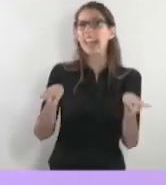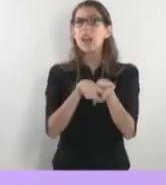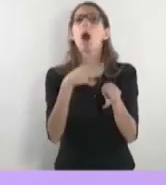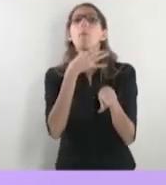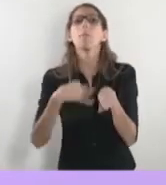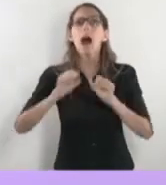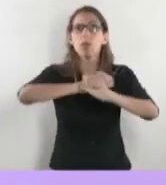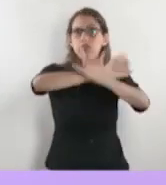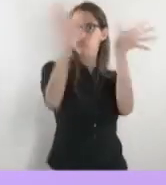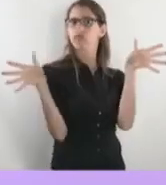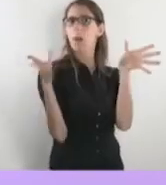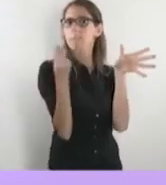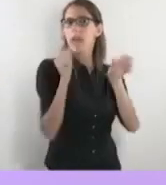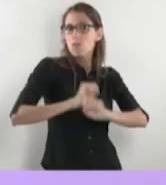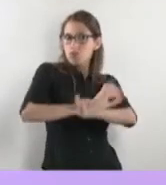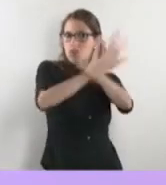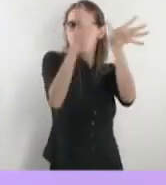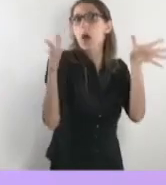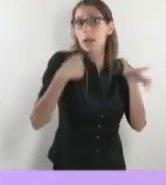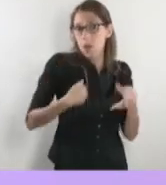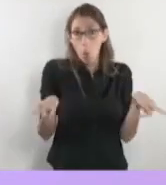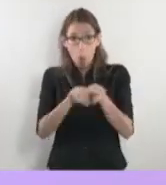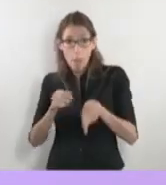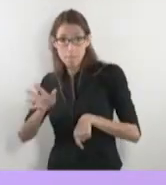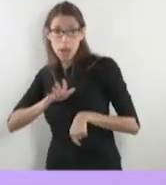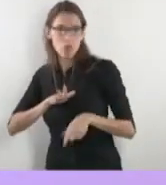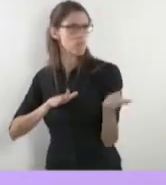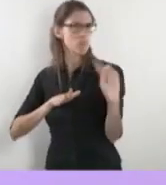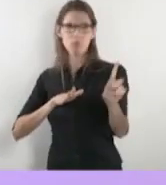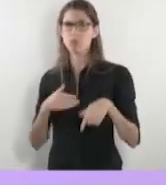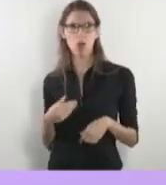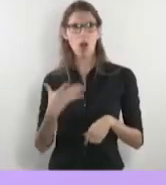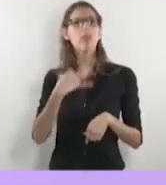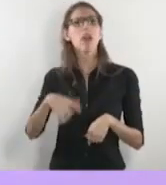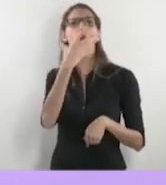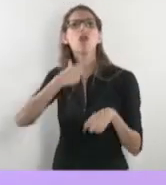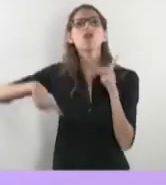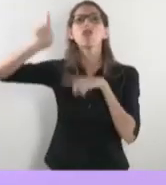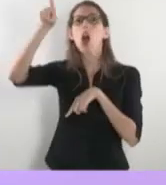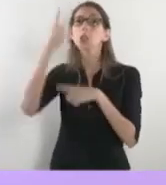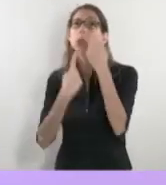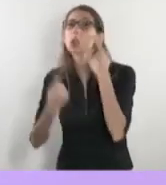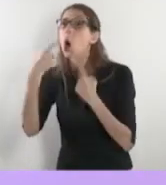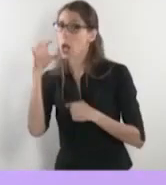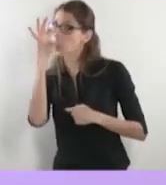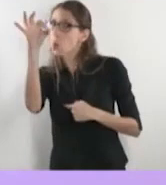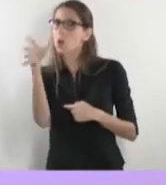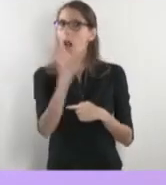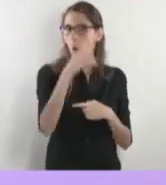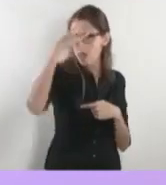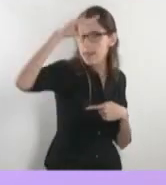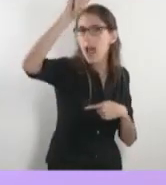ruido procede como dios que nunca llora o como lucifer que nunca reza o como el